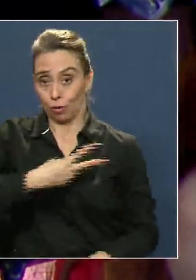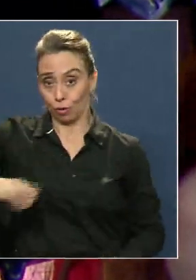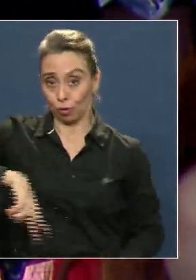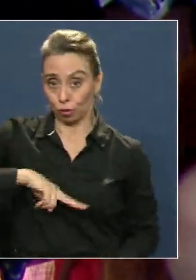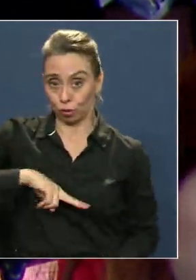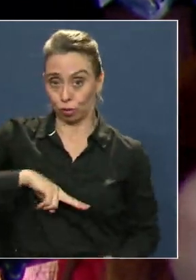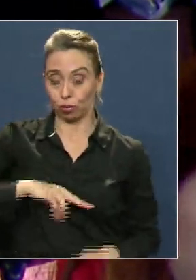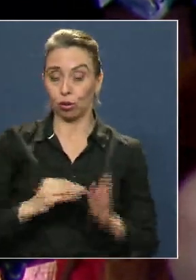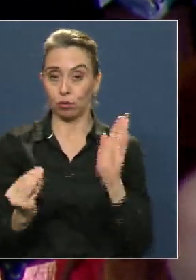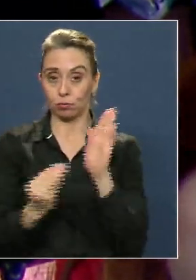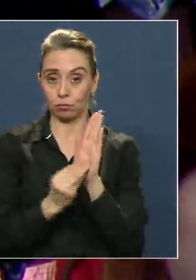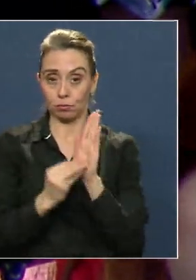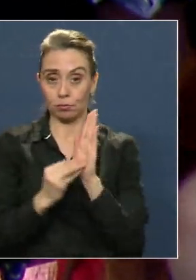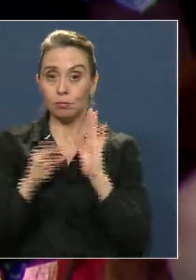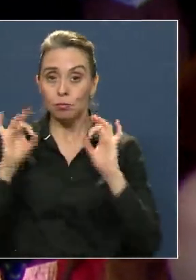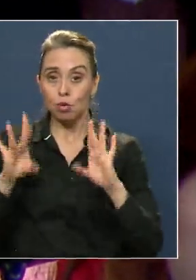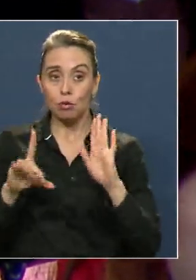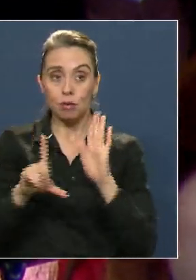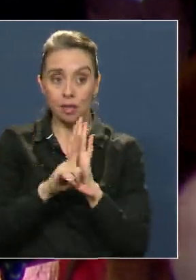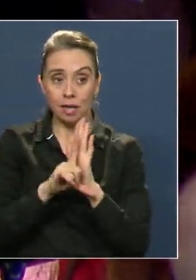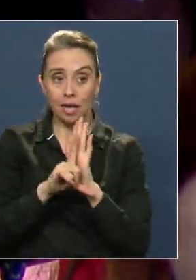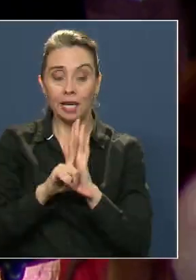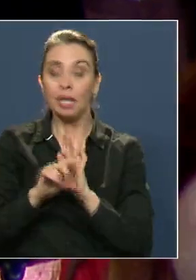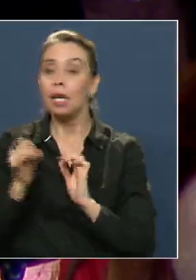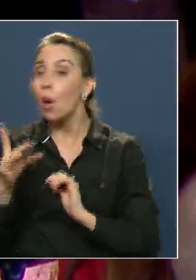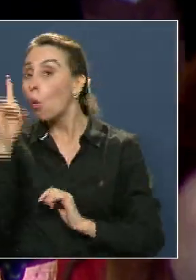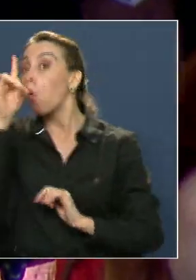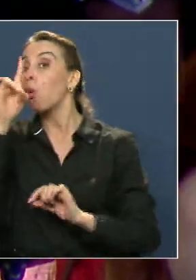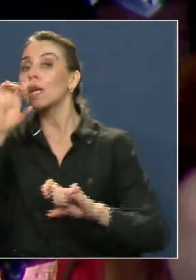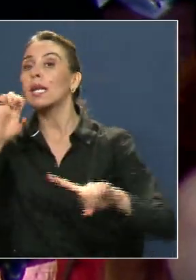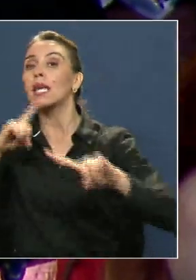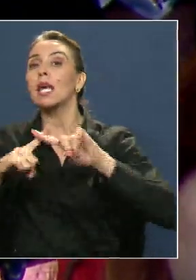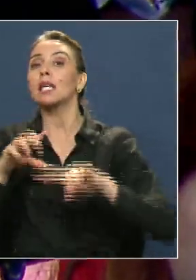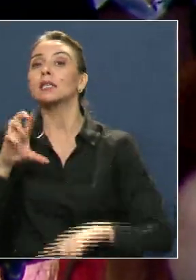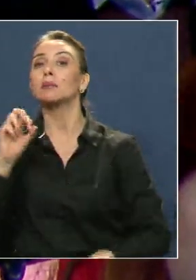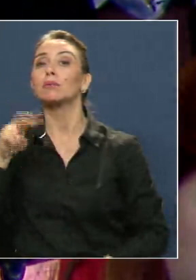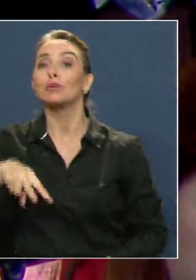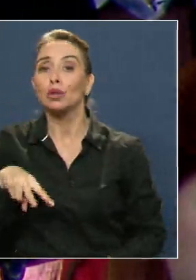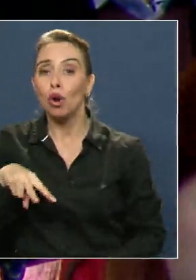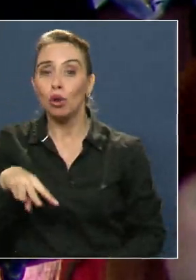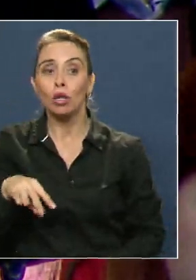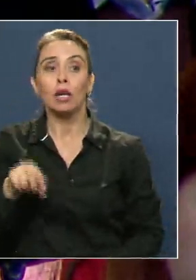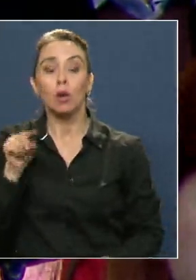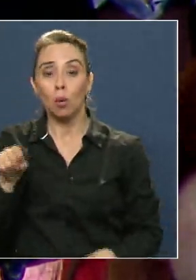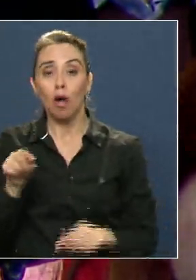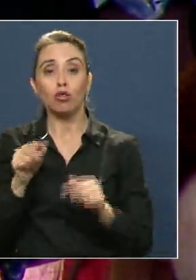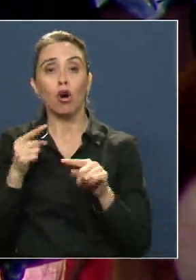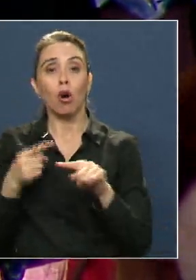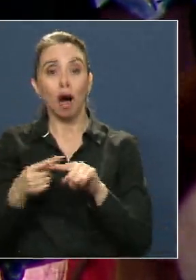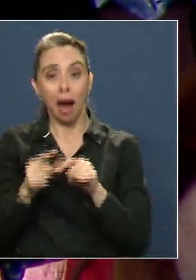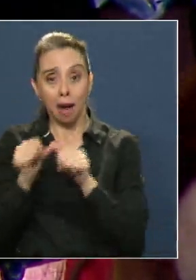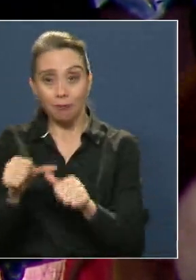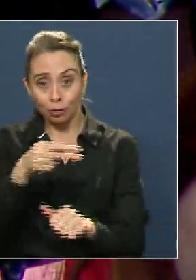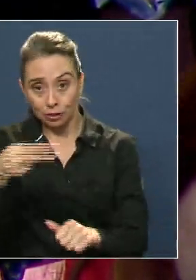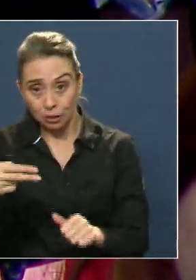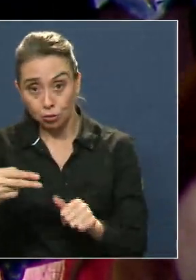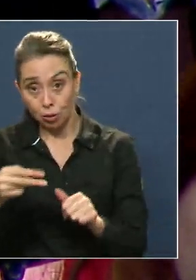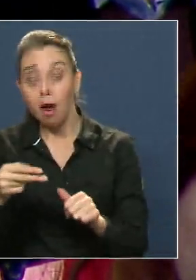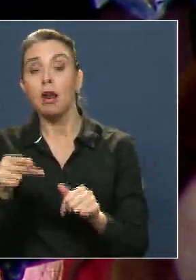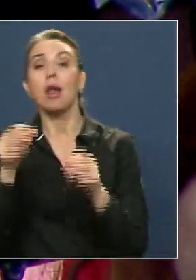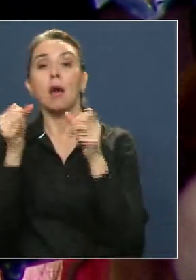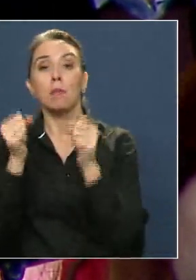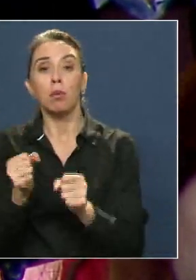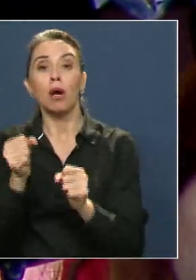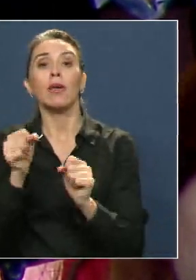podamos establecer como una medida, por supuesto, excepcional, la posibilidad de que en este delito haya la posibilidad de